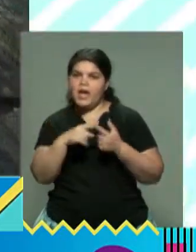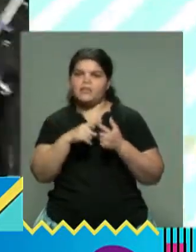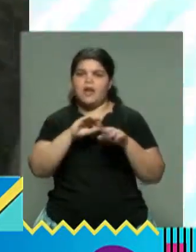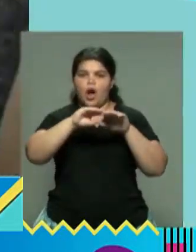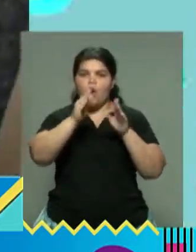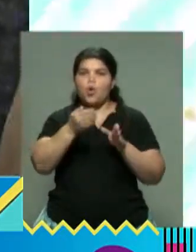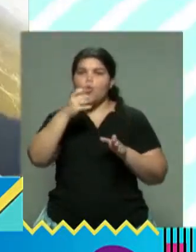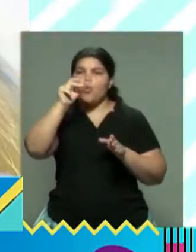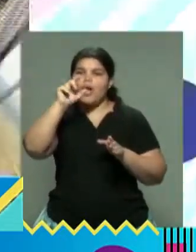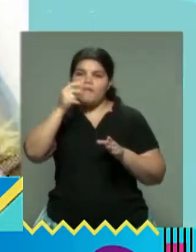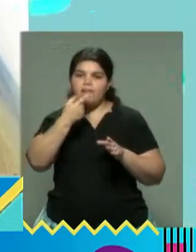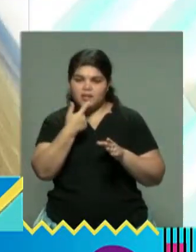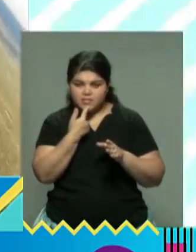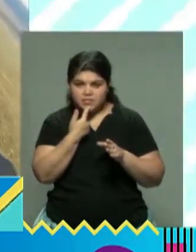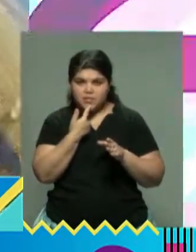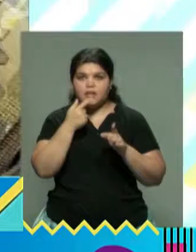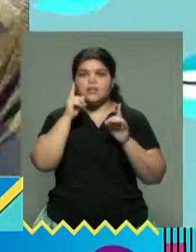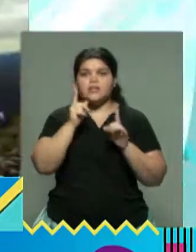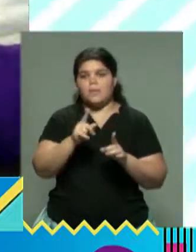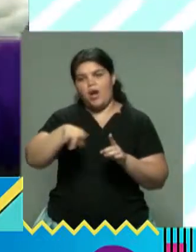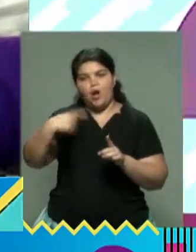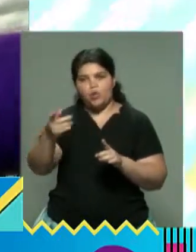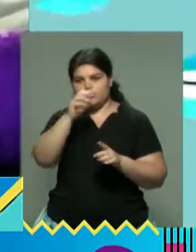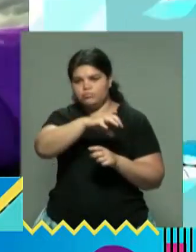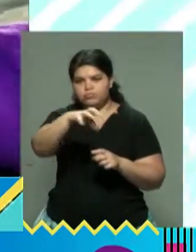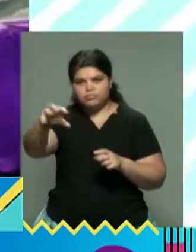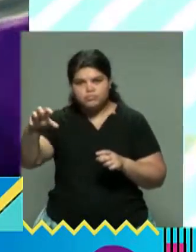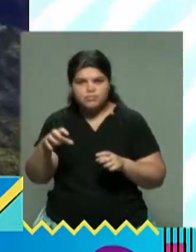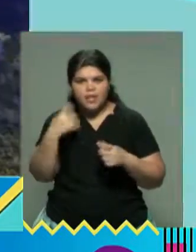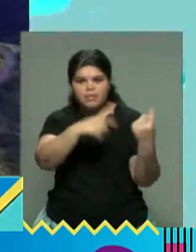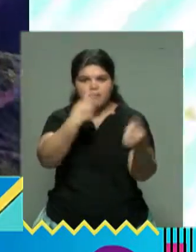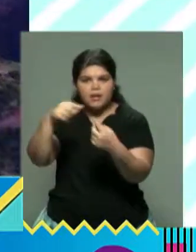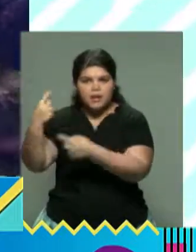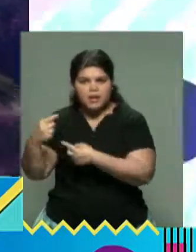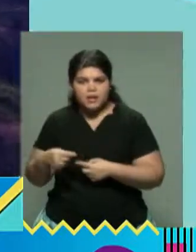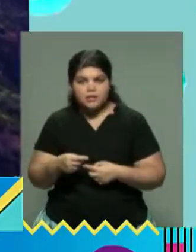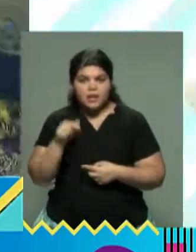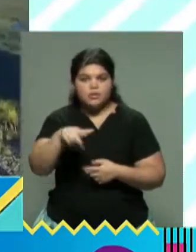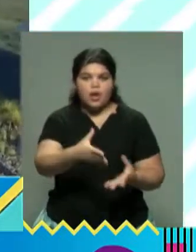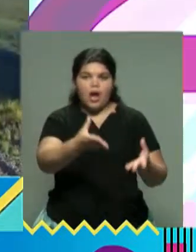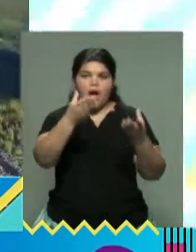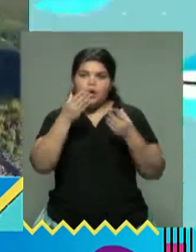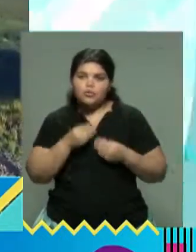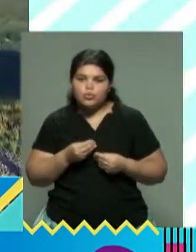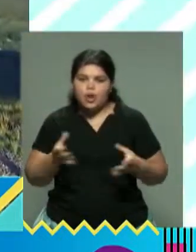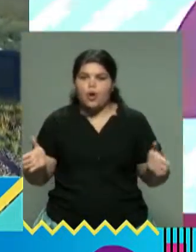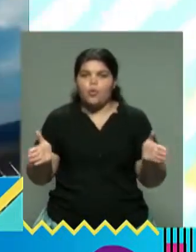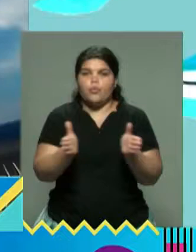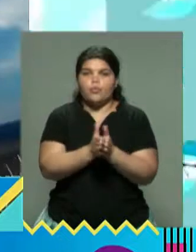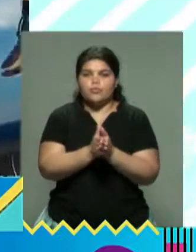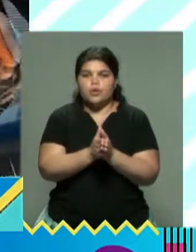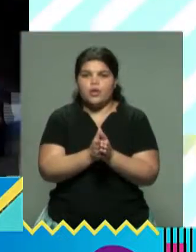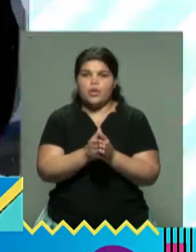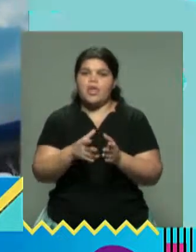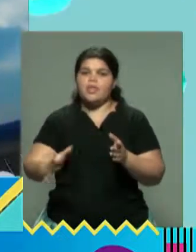penitentes, él nos ha permitido y tenemos un gran trabajo en conjunto con la Dirección de